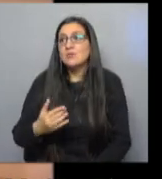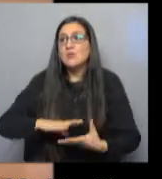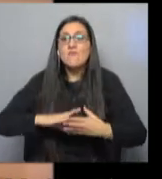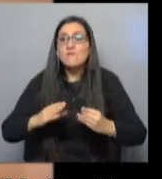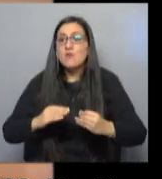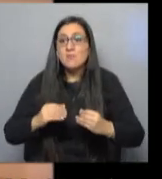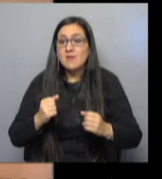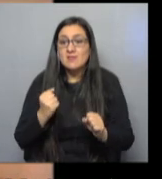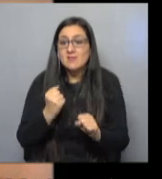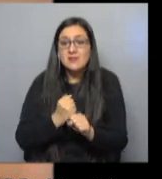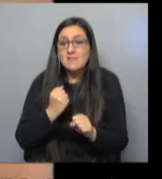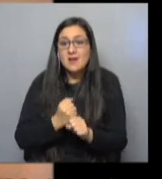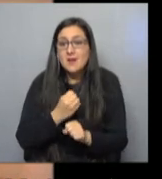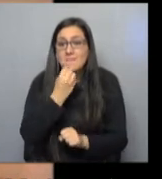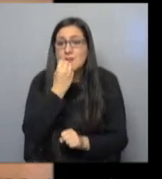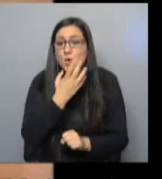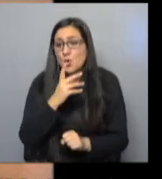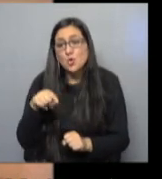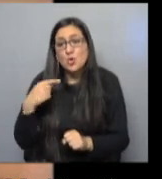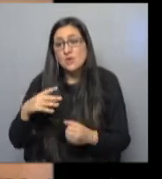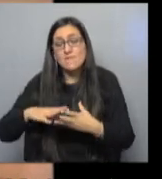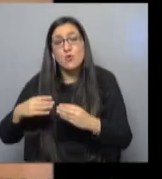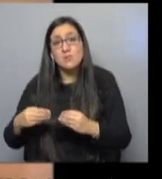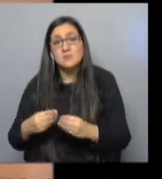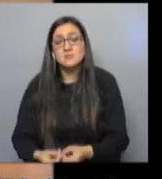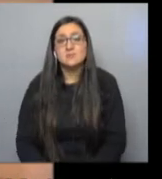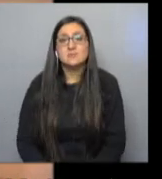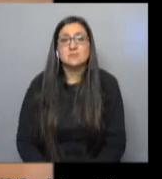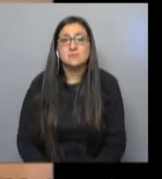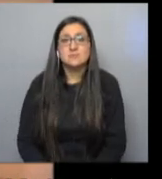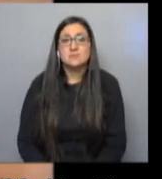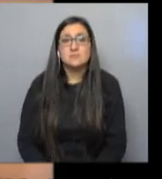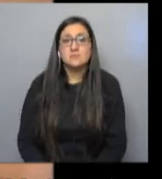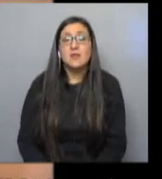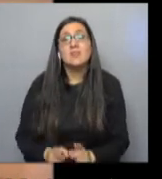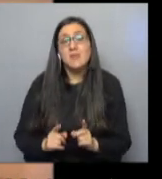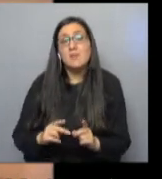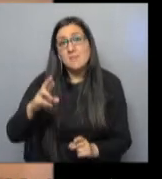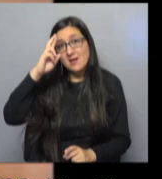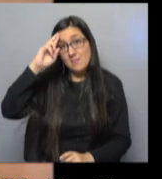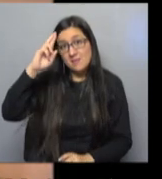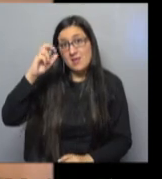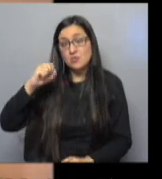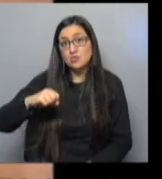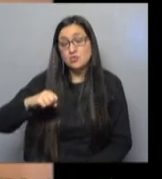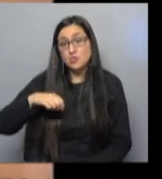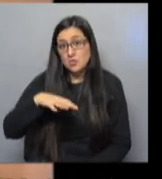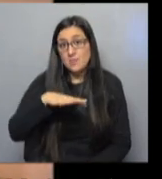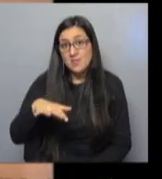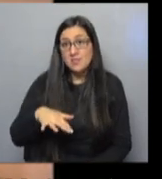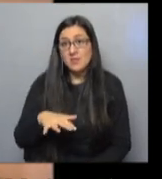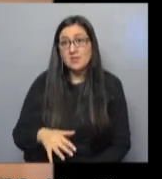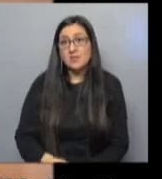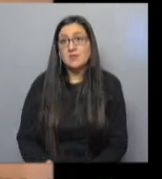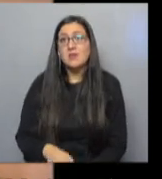ganarse la vida esté mejor que otras no más más fácil más respetados socialmente eso